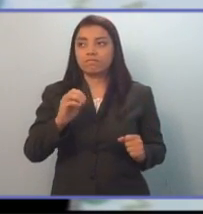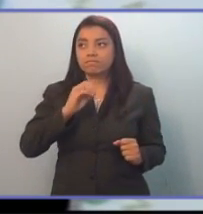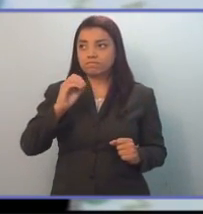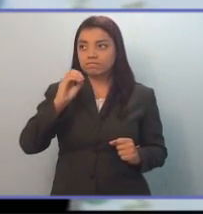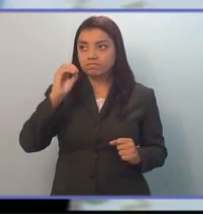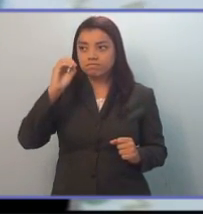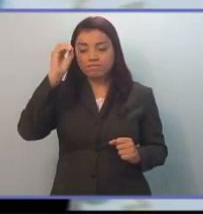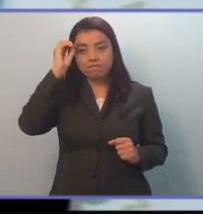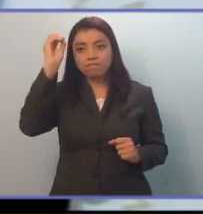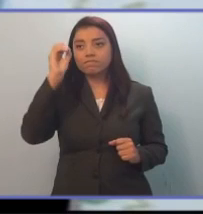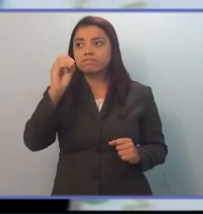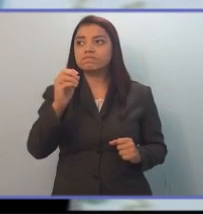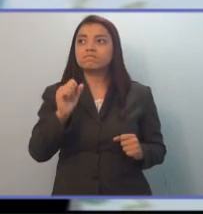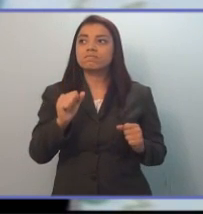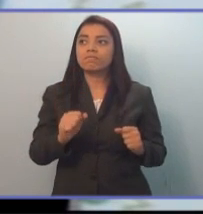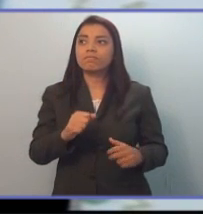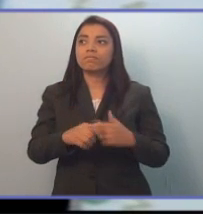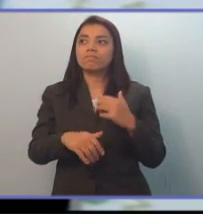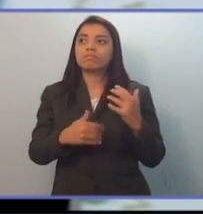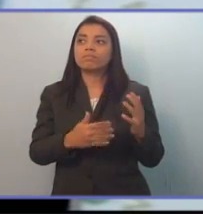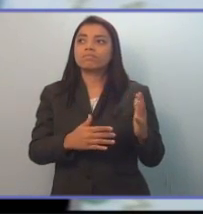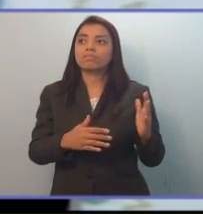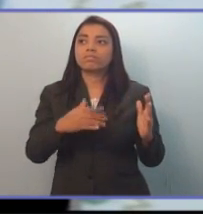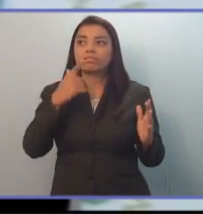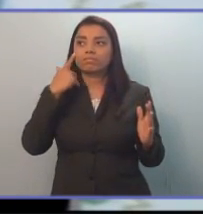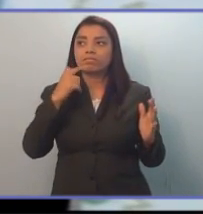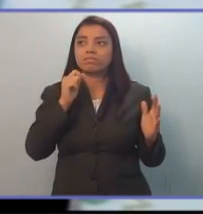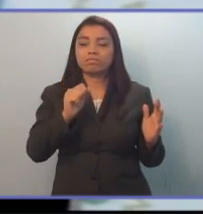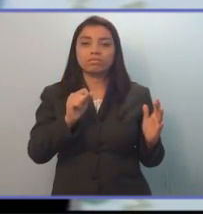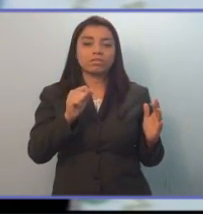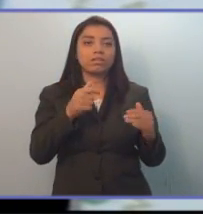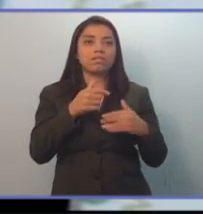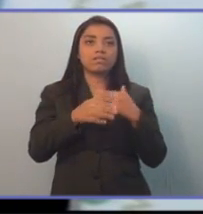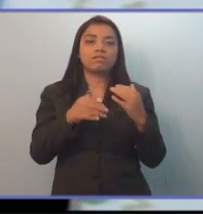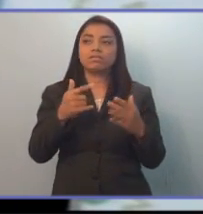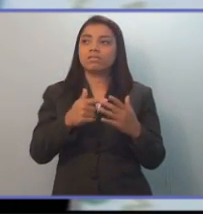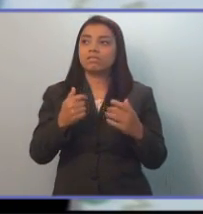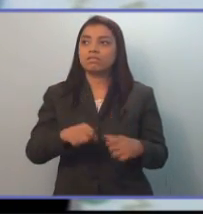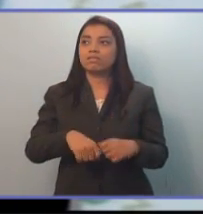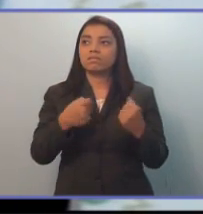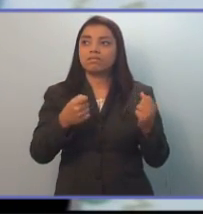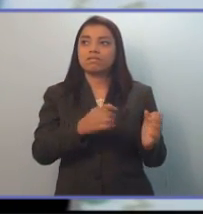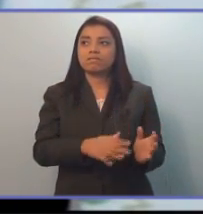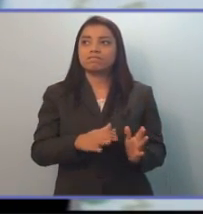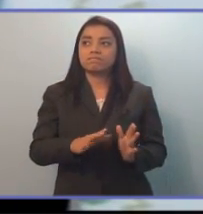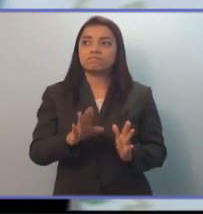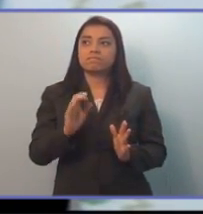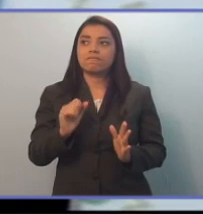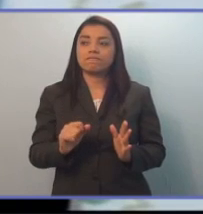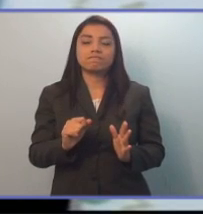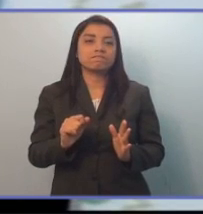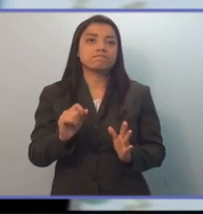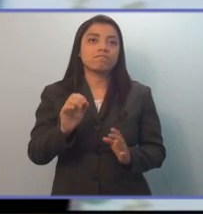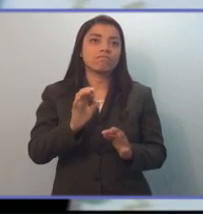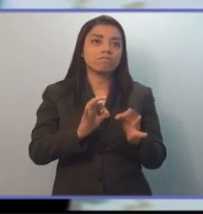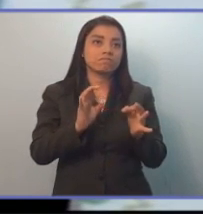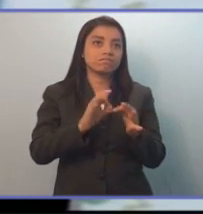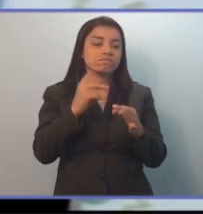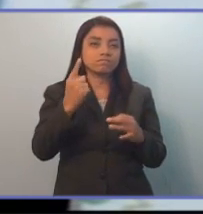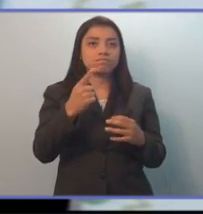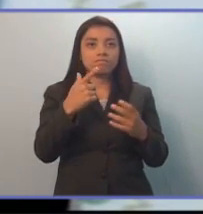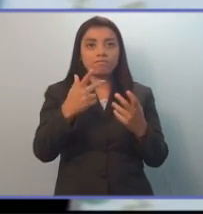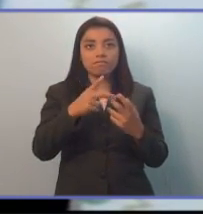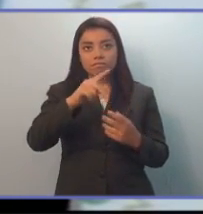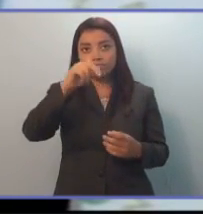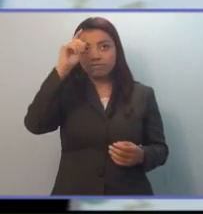objeto de conflicto o objeto de litigio en ese caso, y entrevista a los empleados del